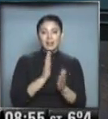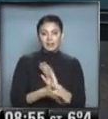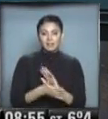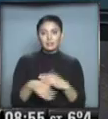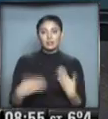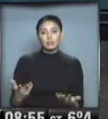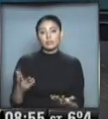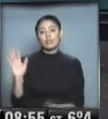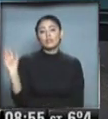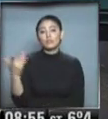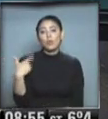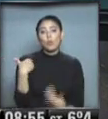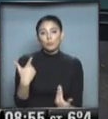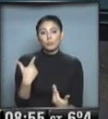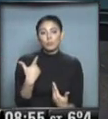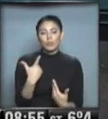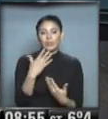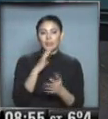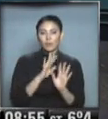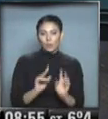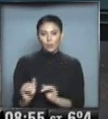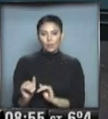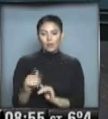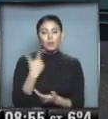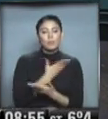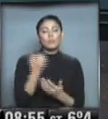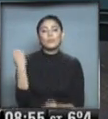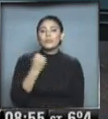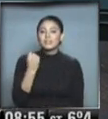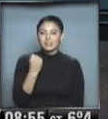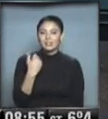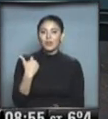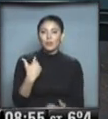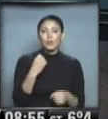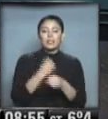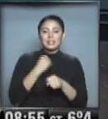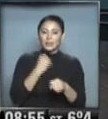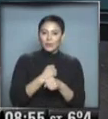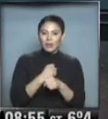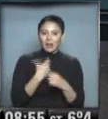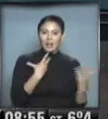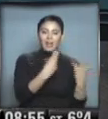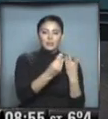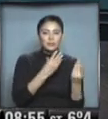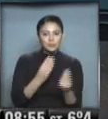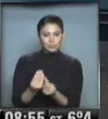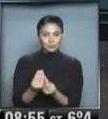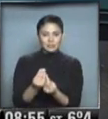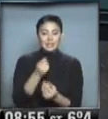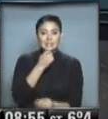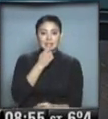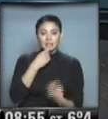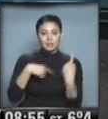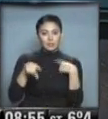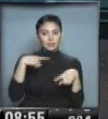quedan disponibles para que todo el mundo lo pueda hacer esto es una muestra muy fuerte de lo que puede hacer el trabajo comunitario manejado y